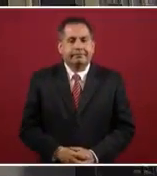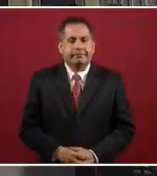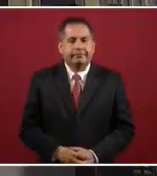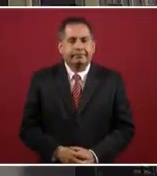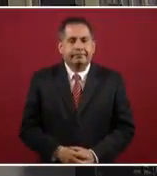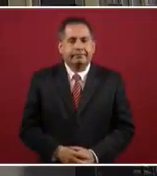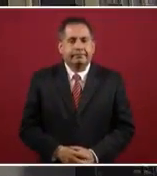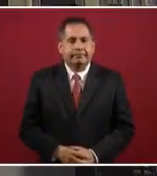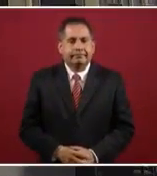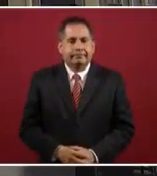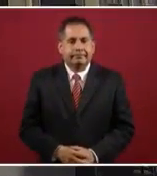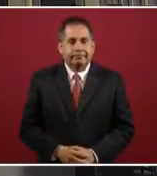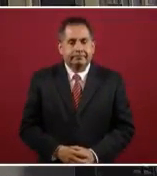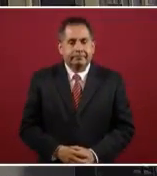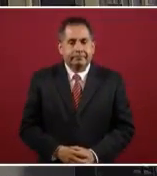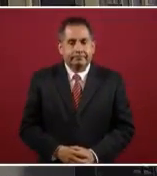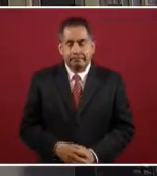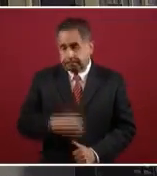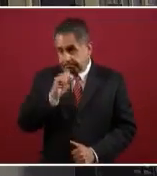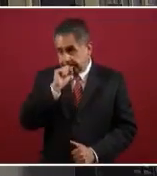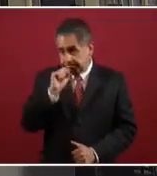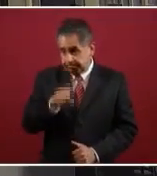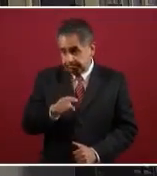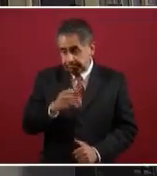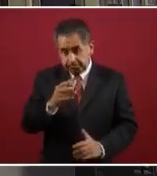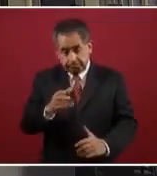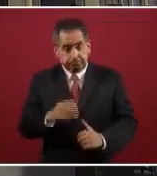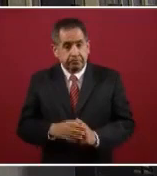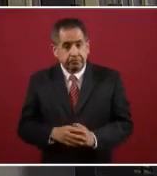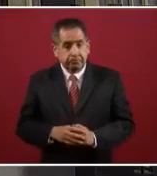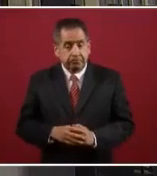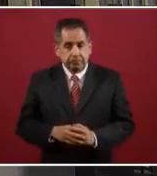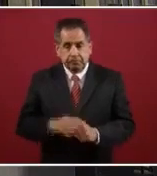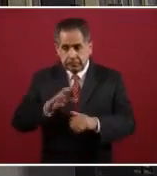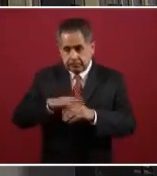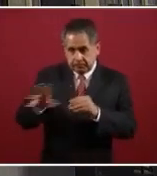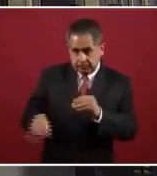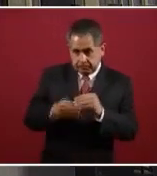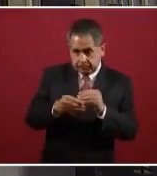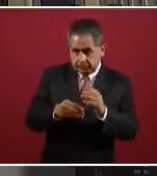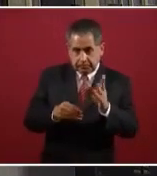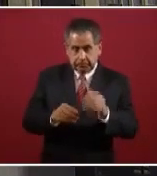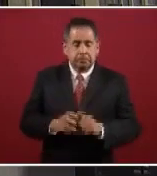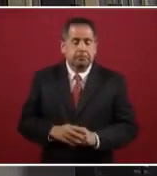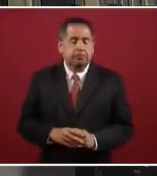Bueno, también como complemento,